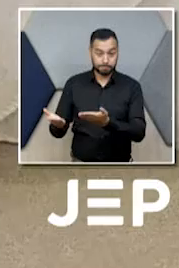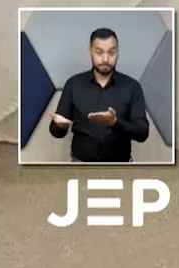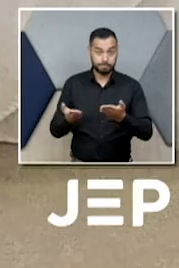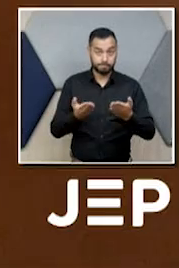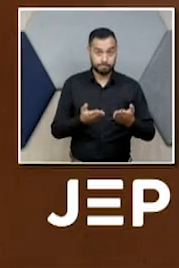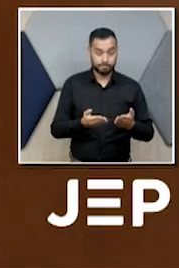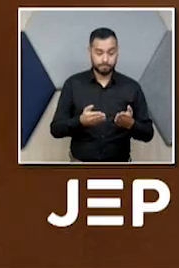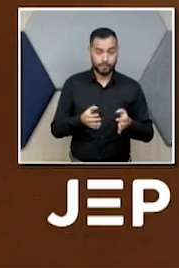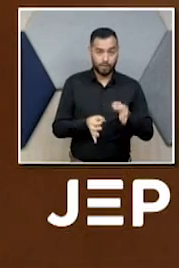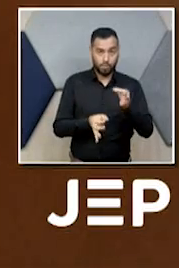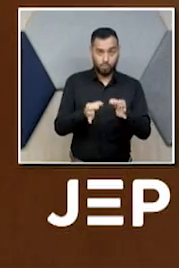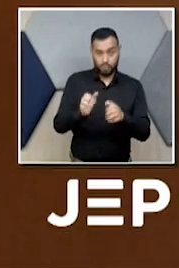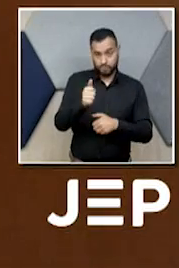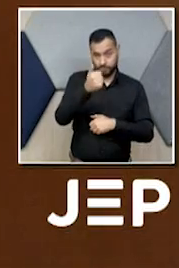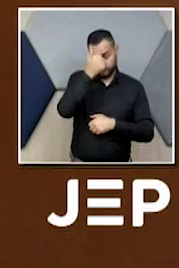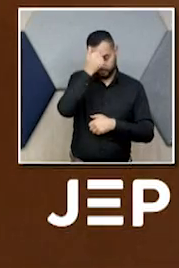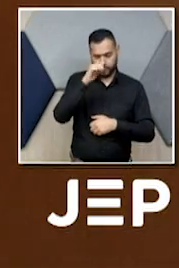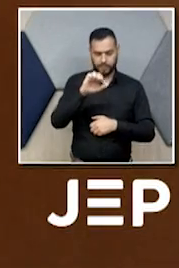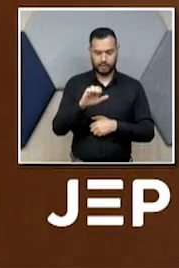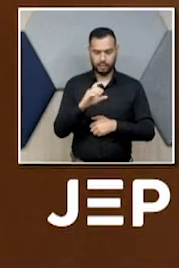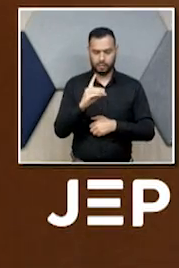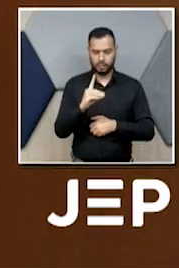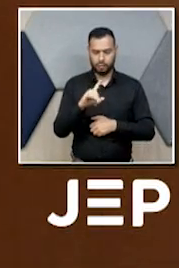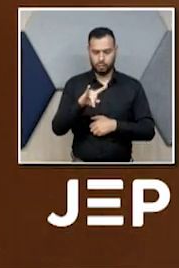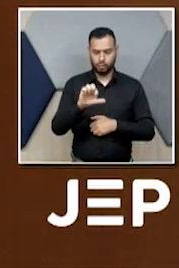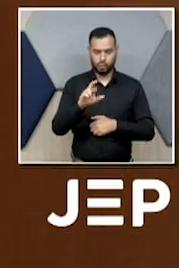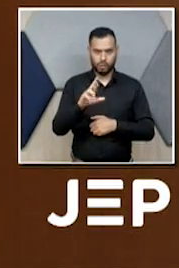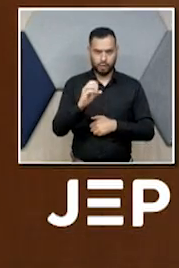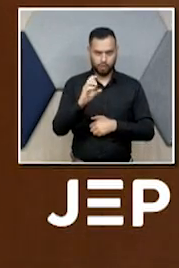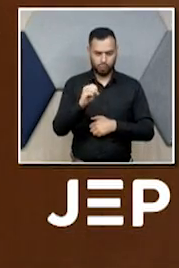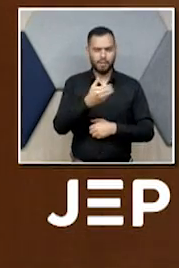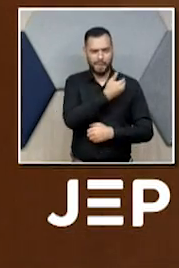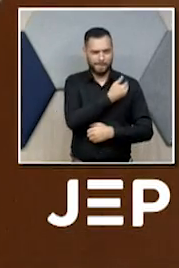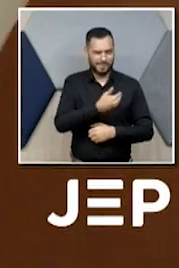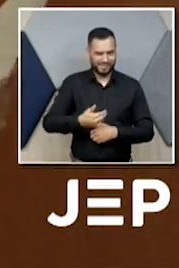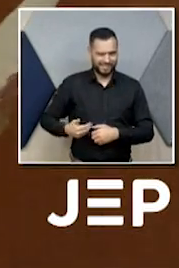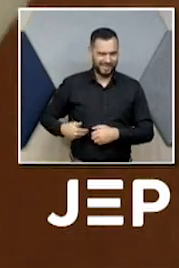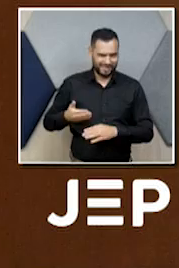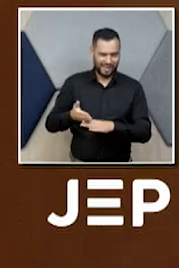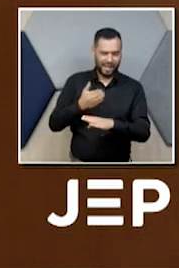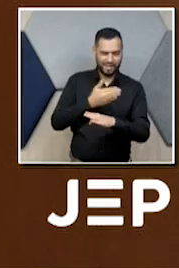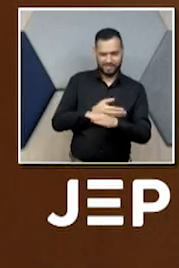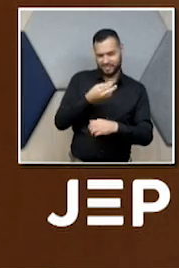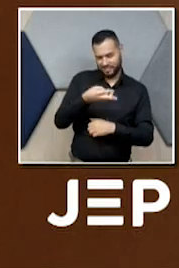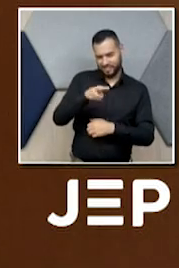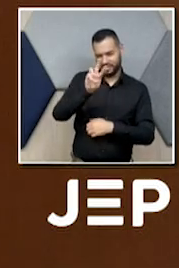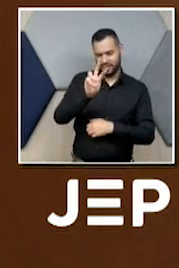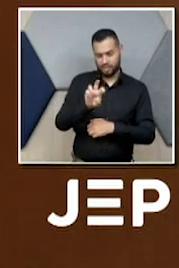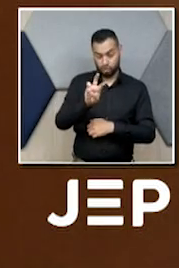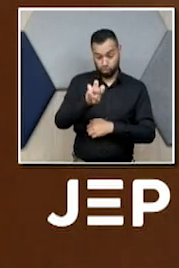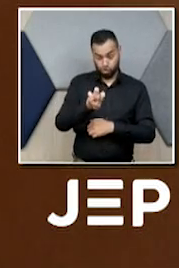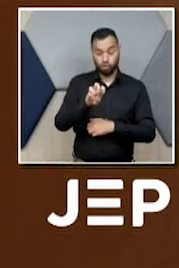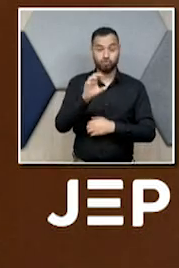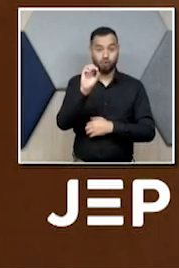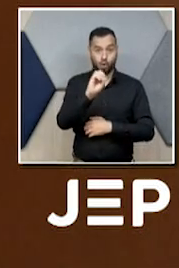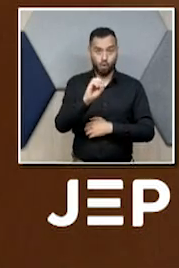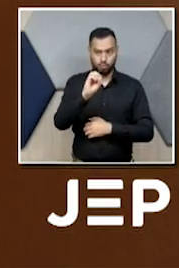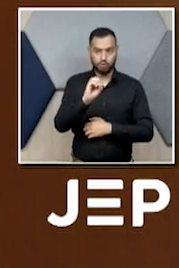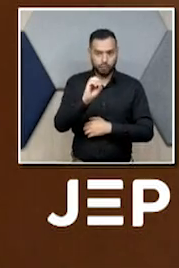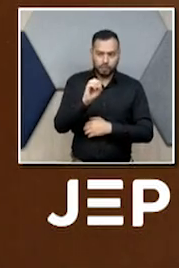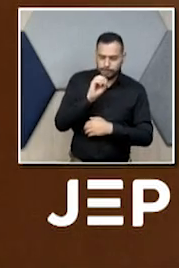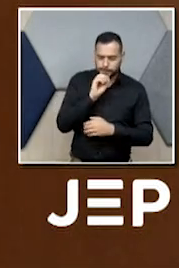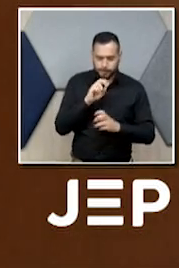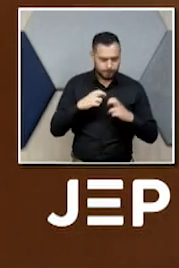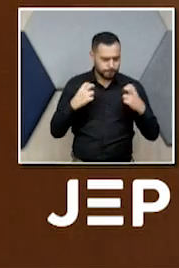Eduardo Cifuentes, quien presidió la sesión plenaria del pasado 18 de octubre, en la que se llevó a cabo la respectiva elección para